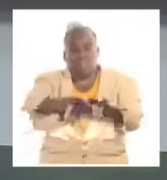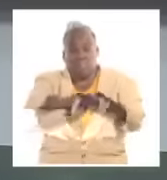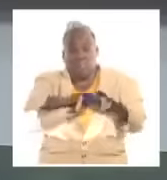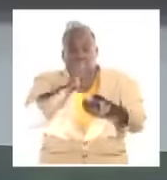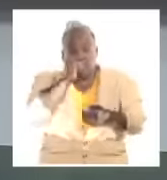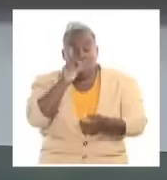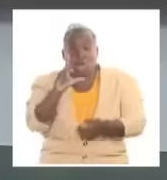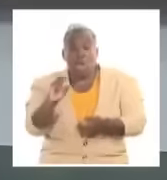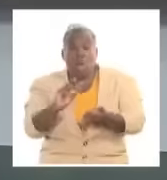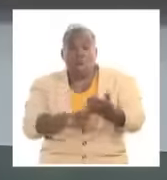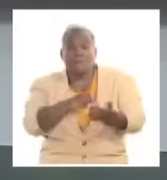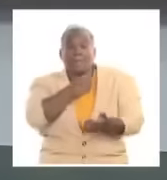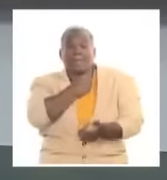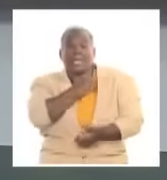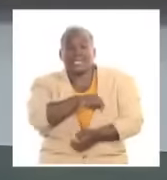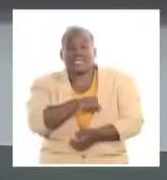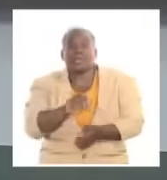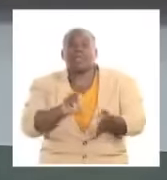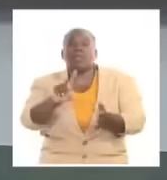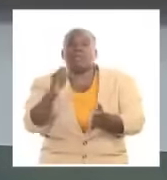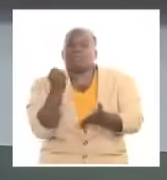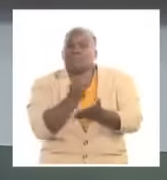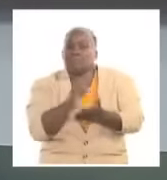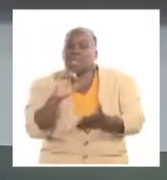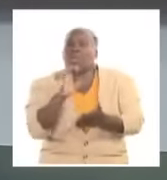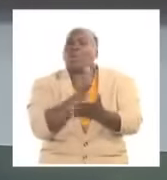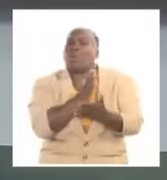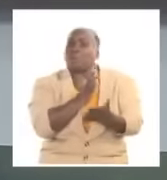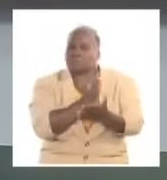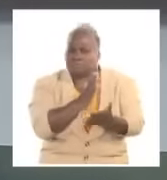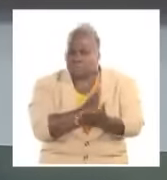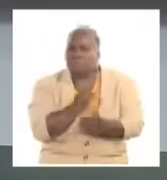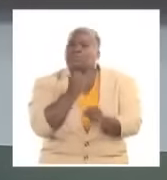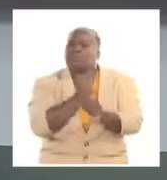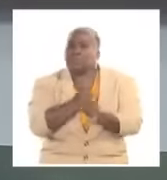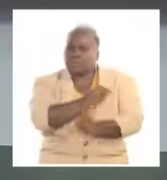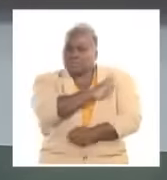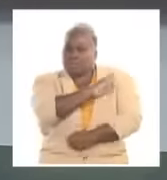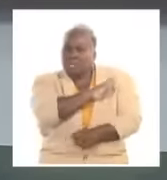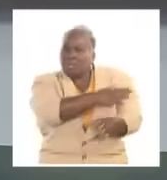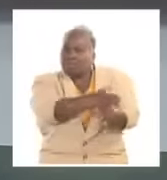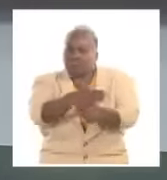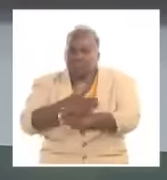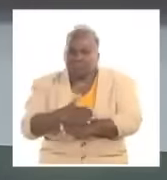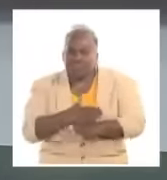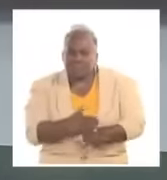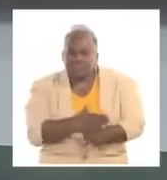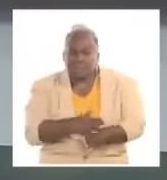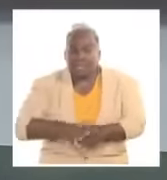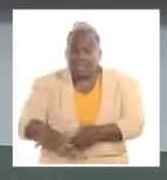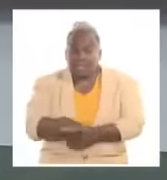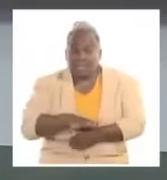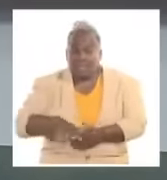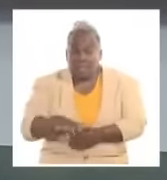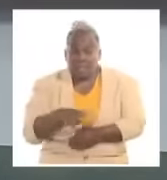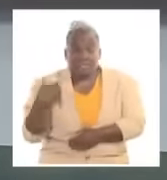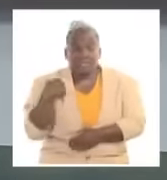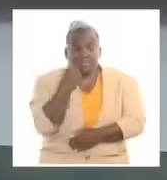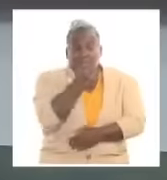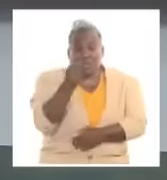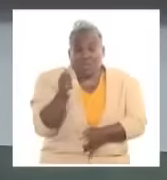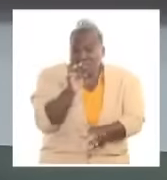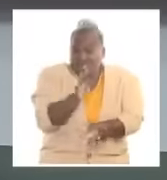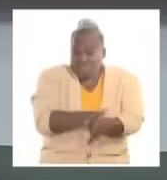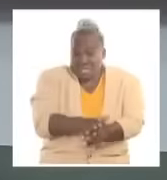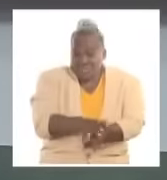Díaz es licenciado en educación, ha desempeñado diferentes responsabilidades transitando desde la base como profesor y jefe de